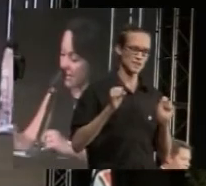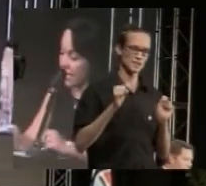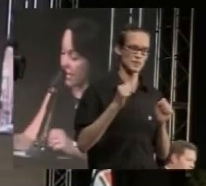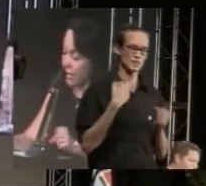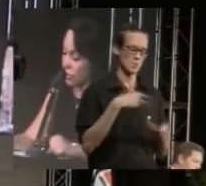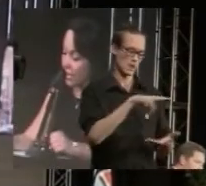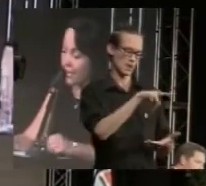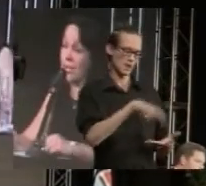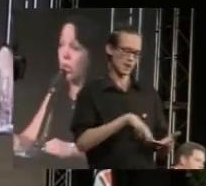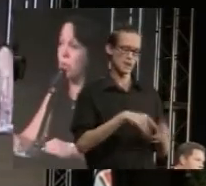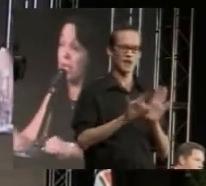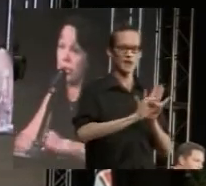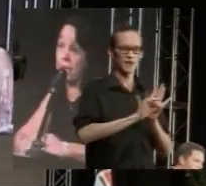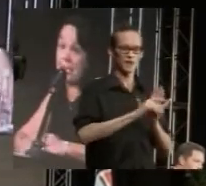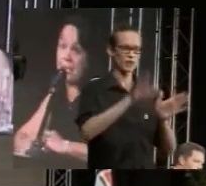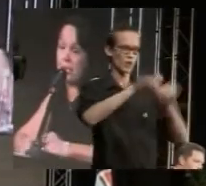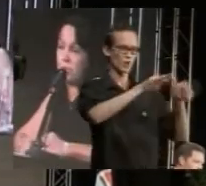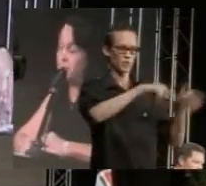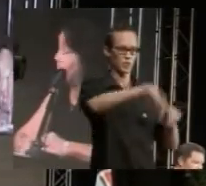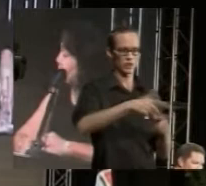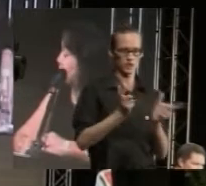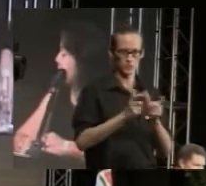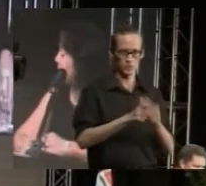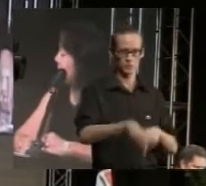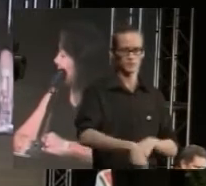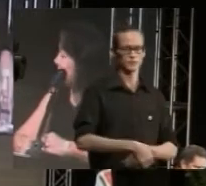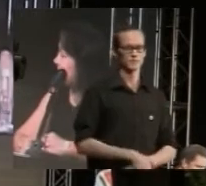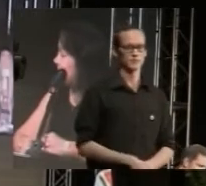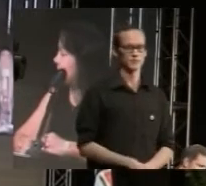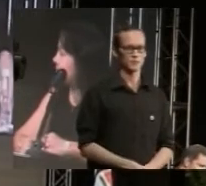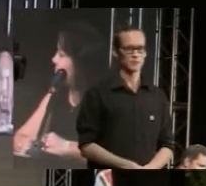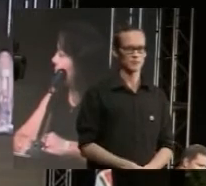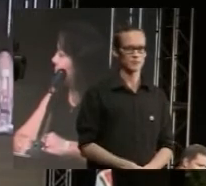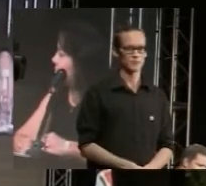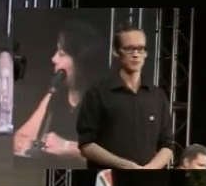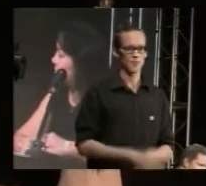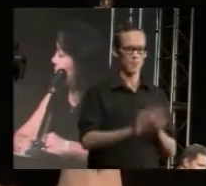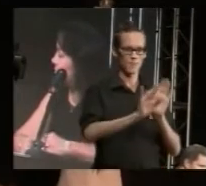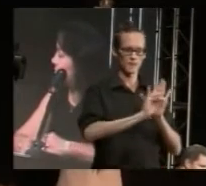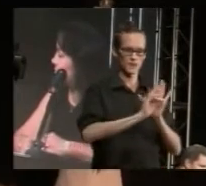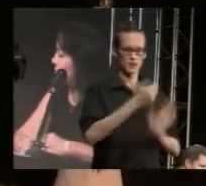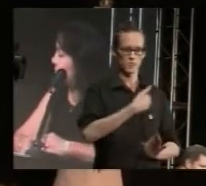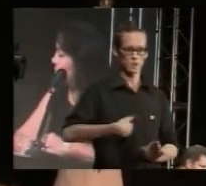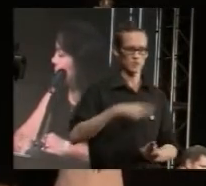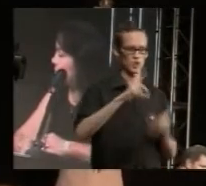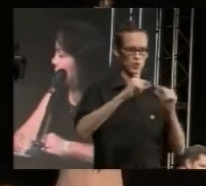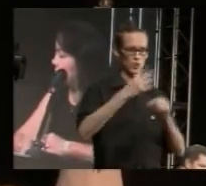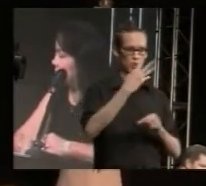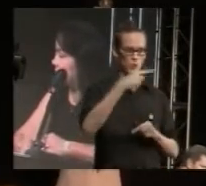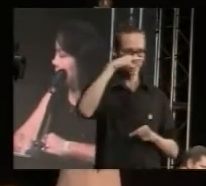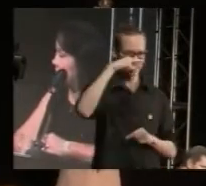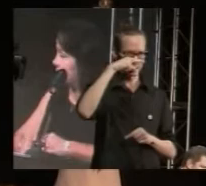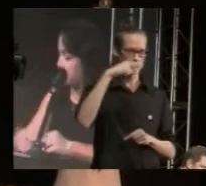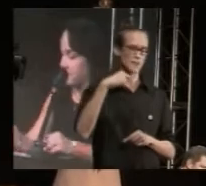se dará lectura al decreto de convocatoria a esta presente sesión. Decreto, Decreto de Presidencia número 47,